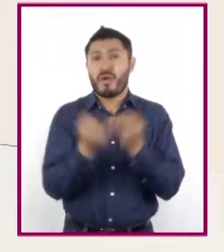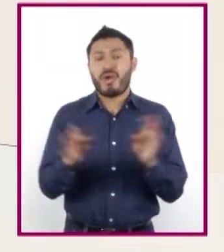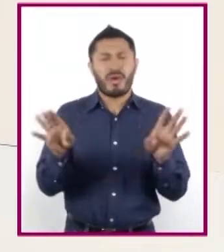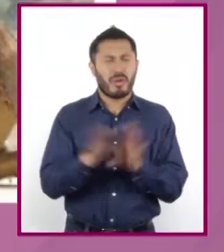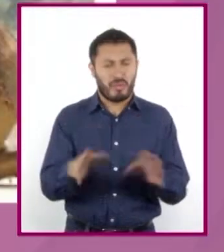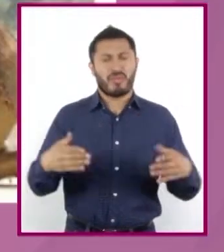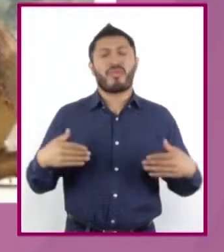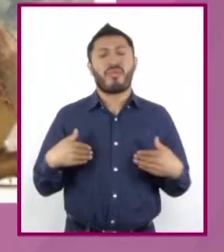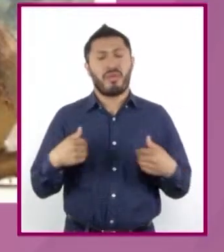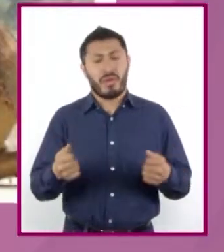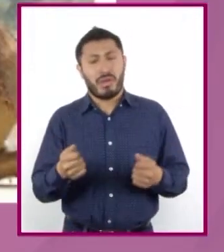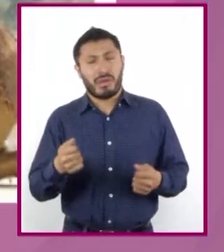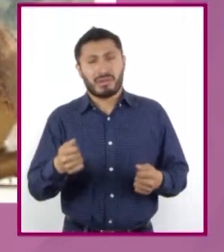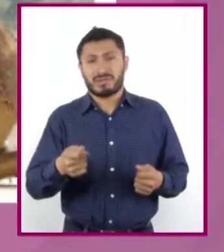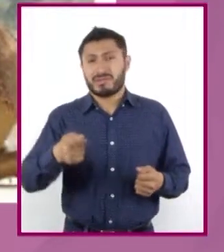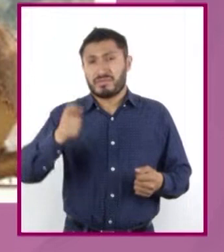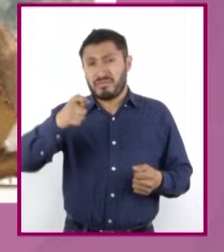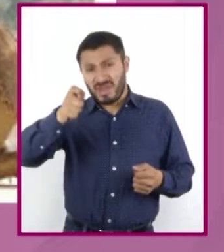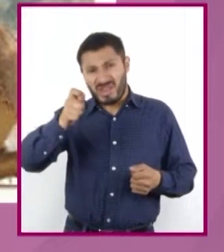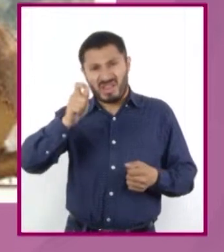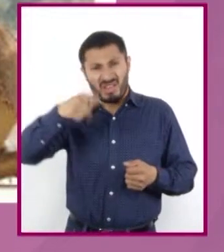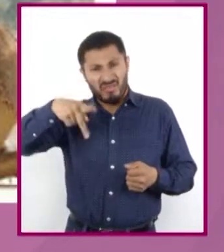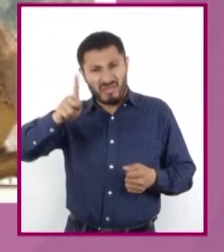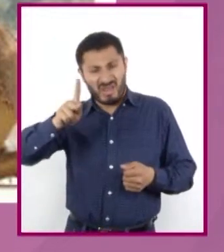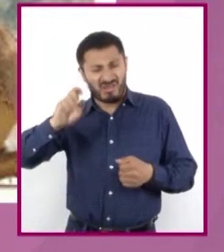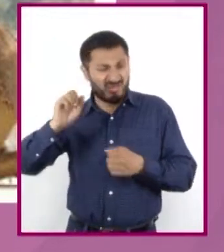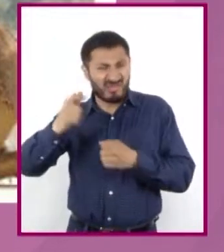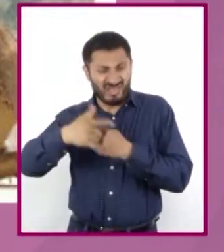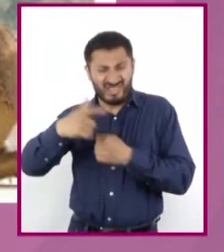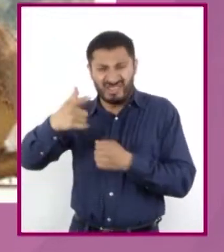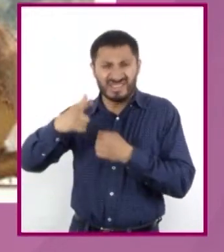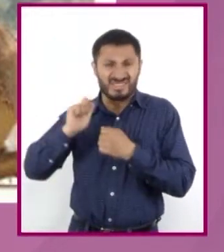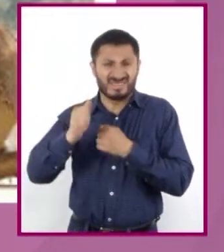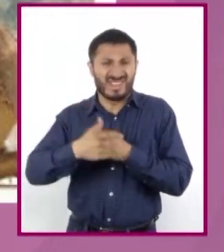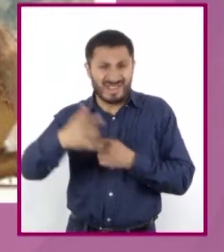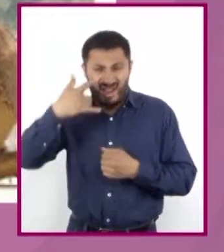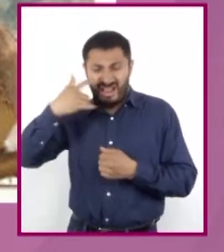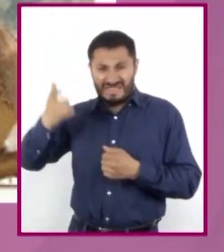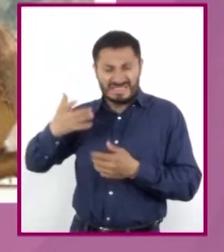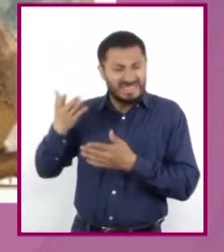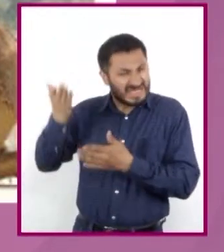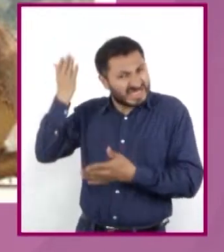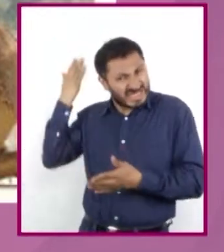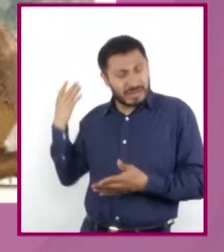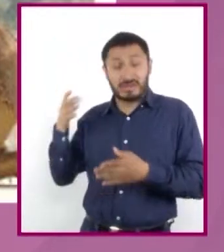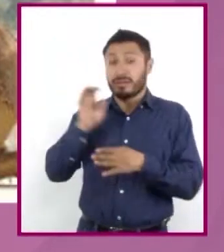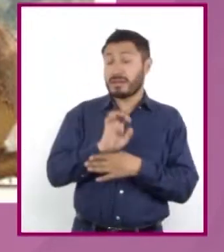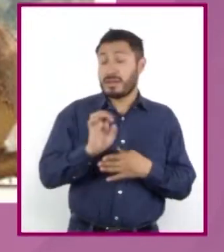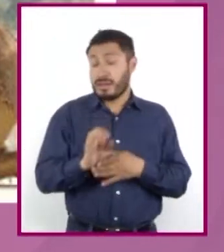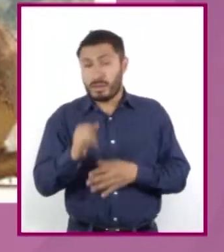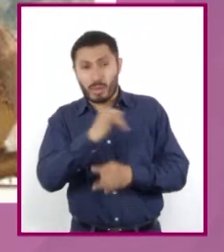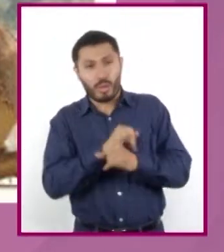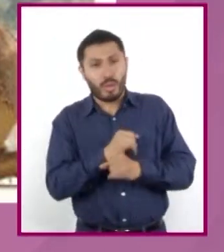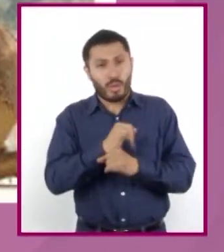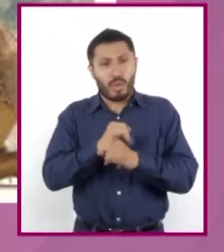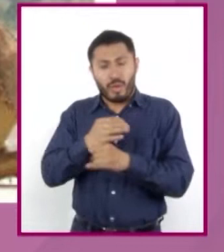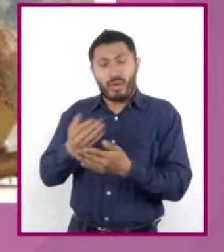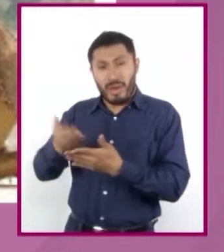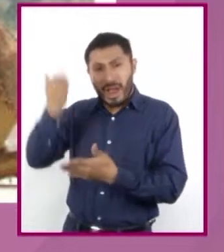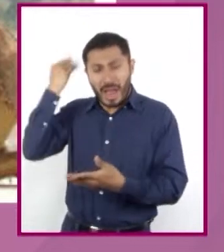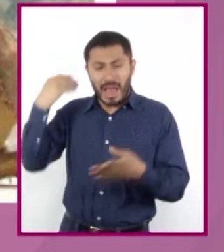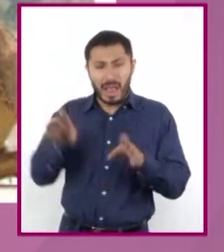extraño. Podemos decir entonces que estudiar el pasado supone una apertura a otros seres